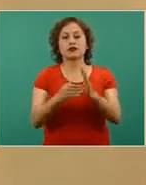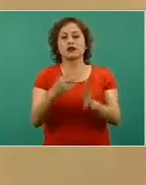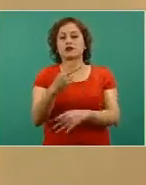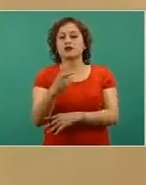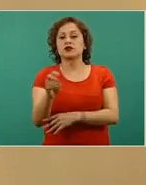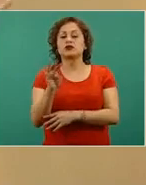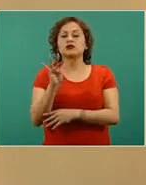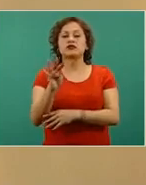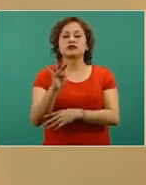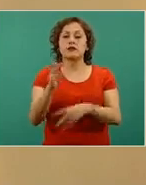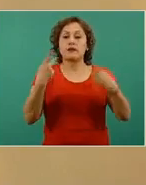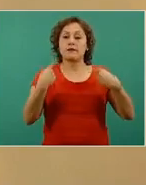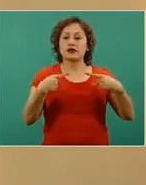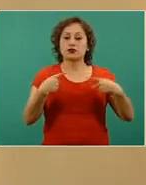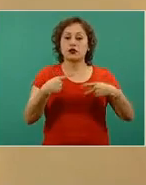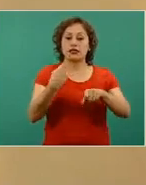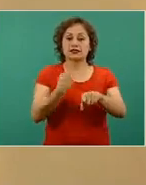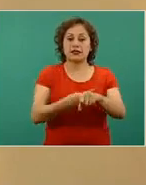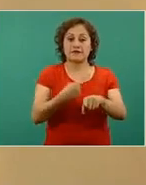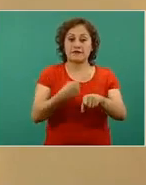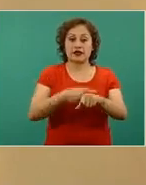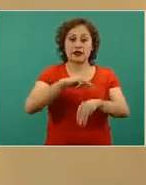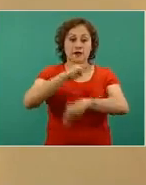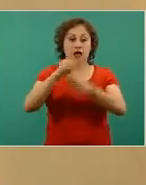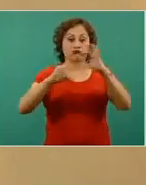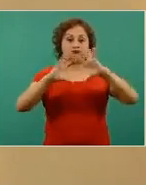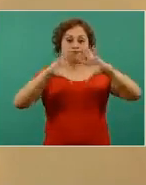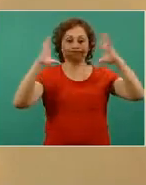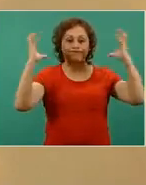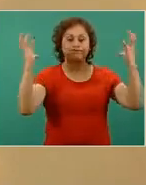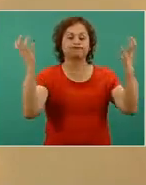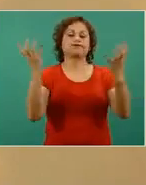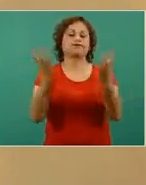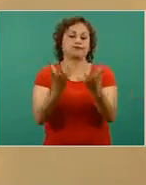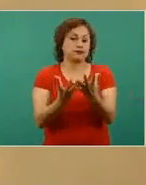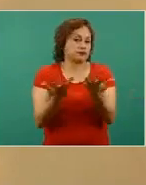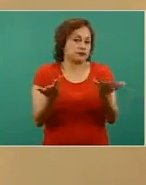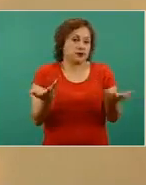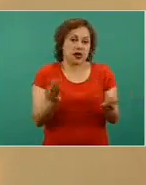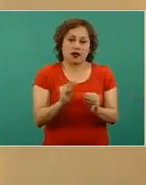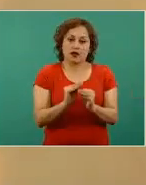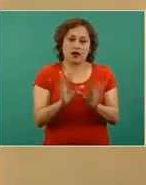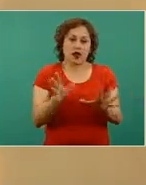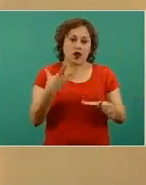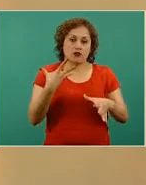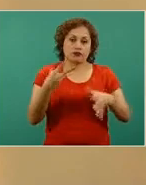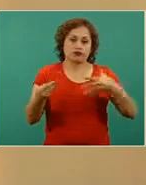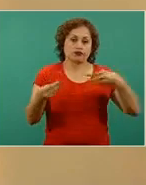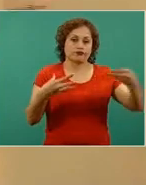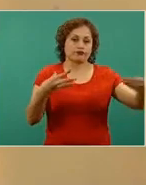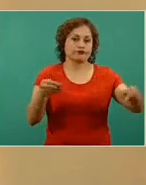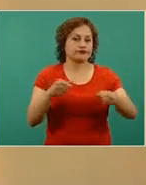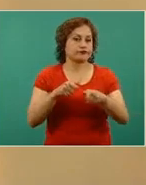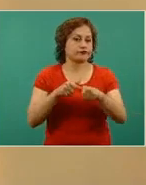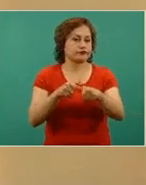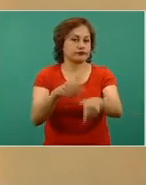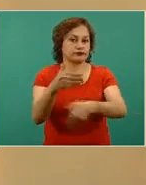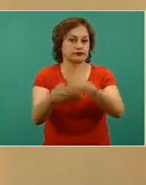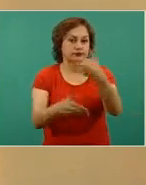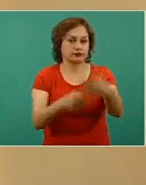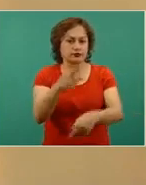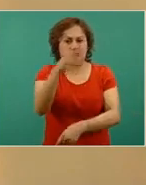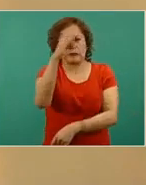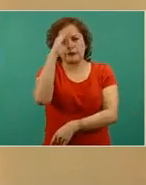915.219, y pues la transmisión, por supuesto, continúa en todas las regiones. Esta pandemia aún no termina y